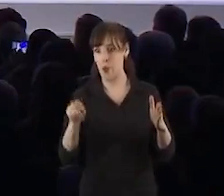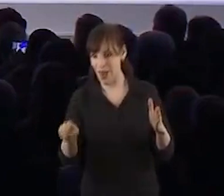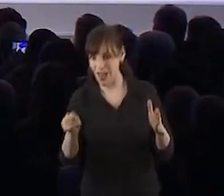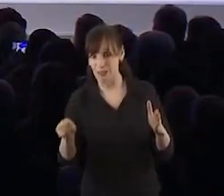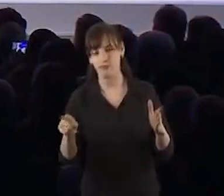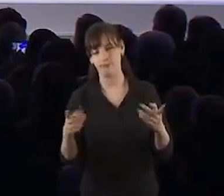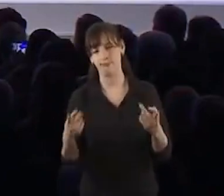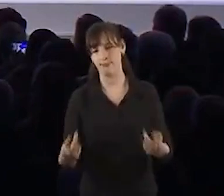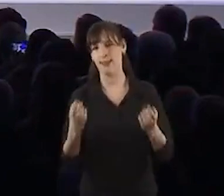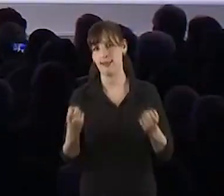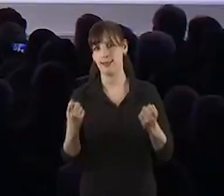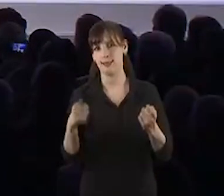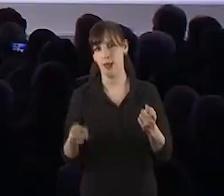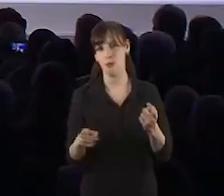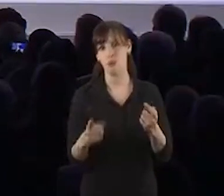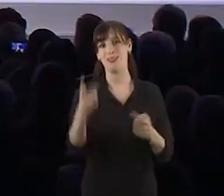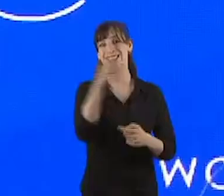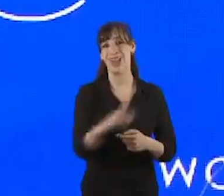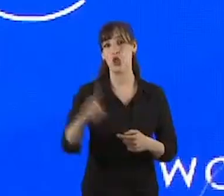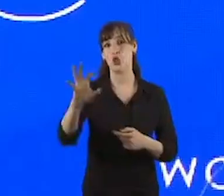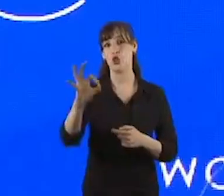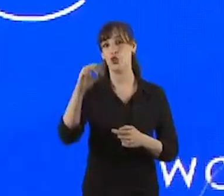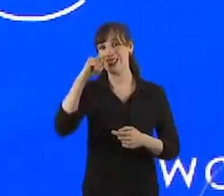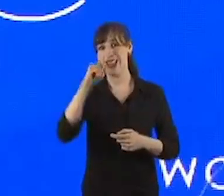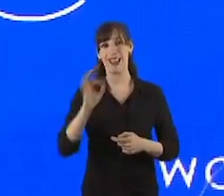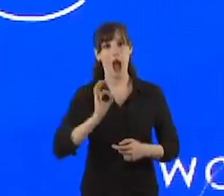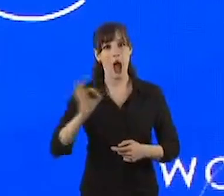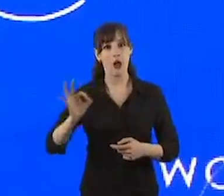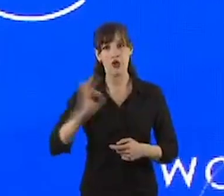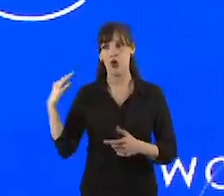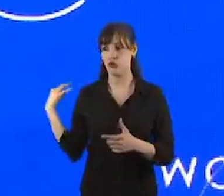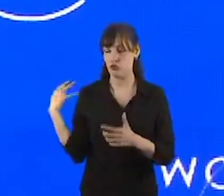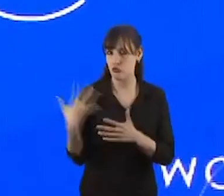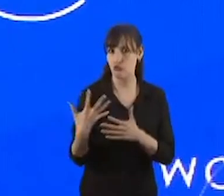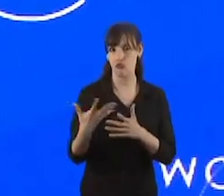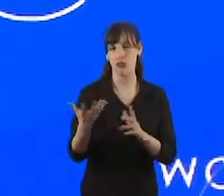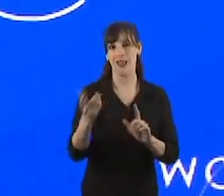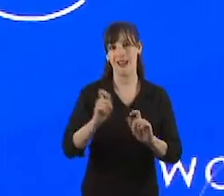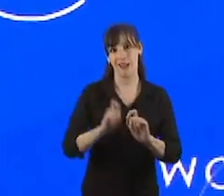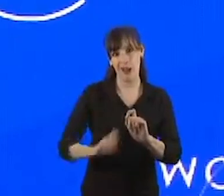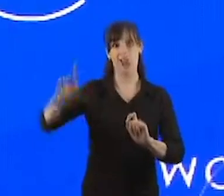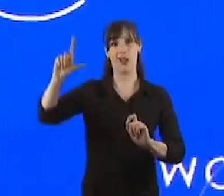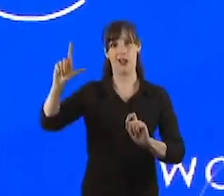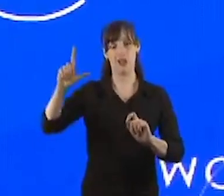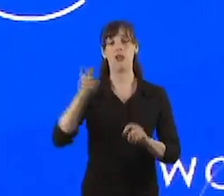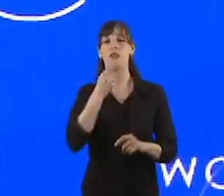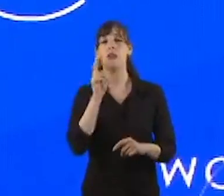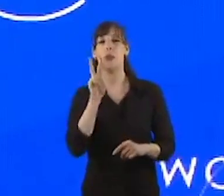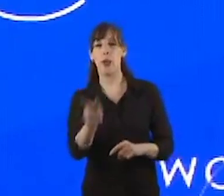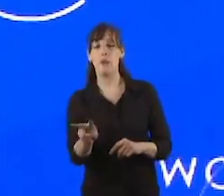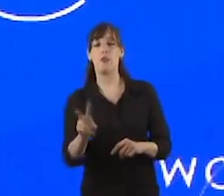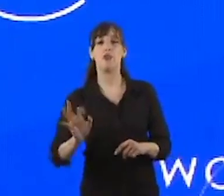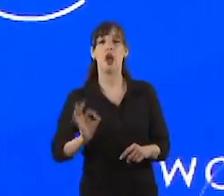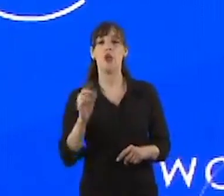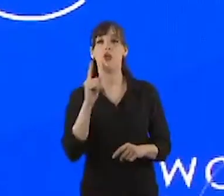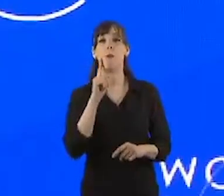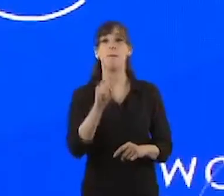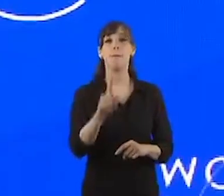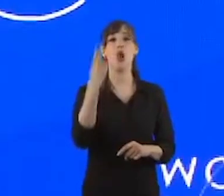crecer durante 107 años. Ahora bien, si observamos el periodo entre 1900